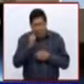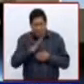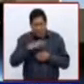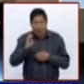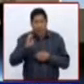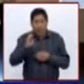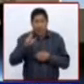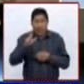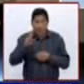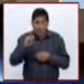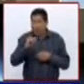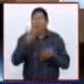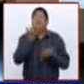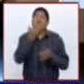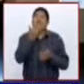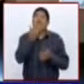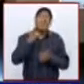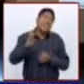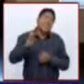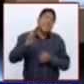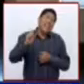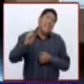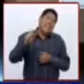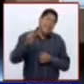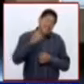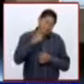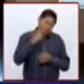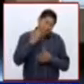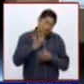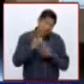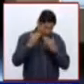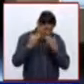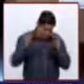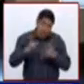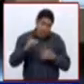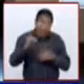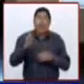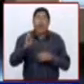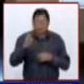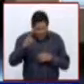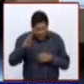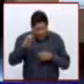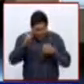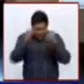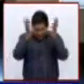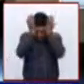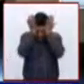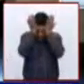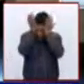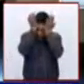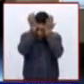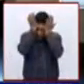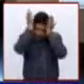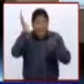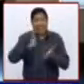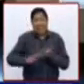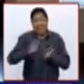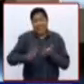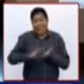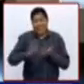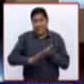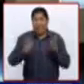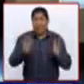doña Elba, doña Elsa, perdón, y la dueña de casa. Elba. Ay, Dios mío, doña Elba, perdón, doña